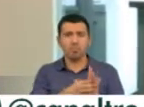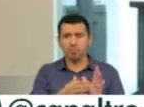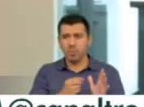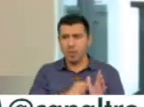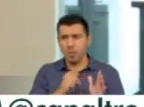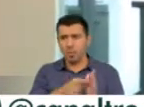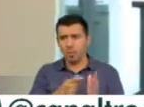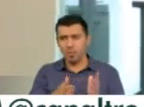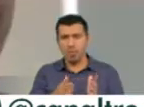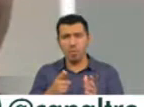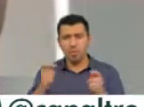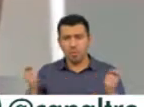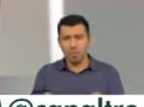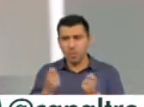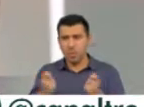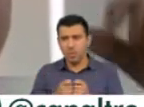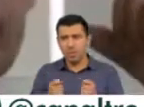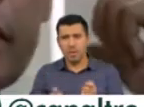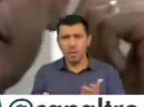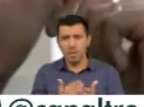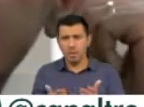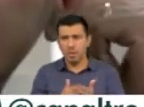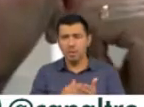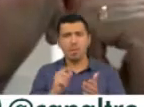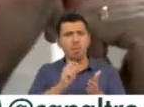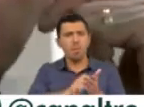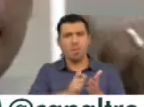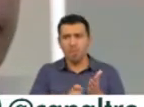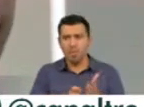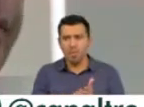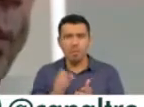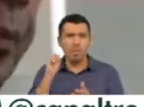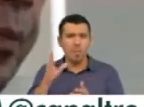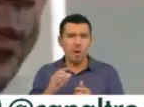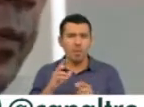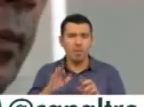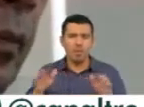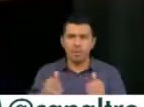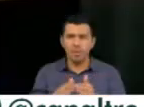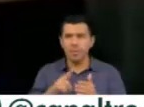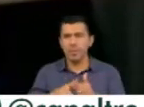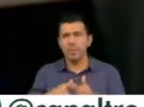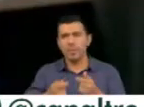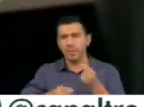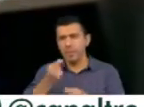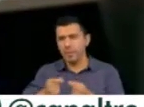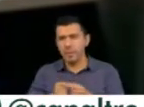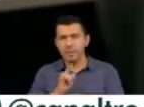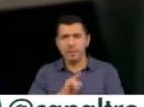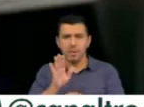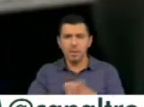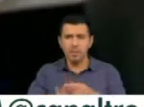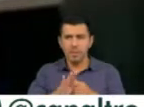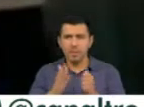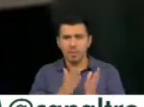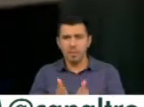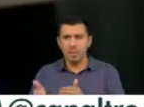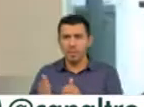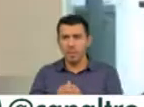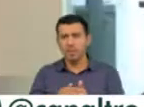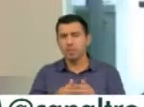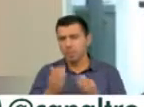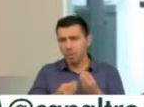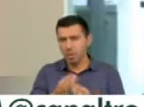entidades publican documentos borradores como el banco de la República la super endencia financiera el departamento Nacional de planeación publican